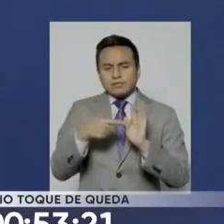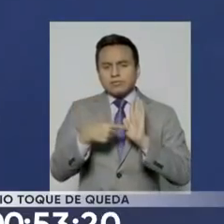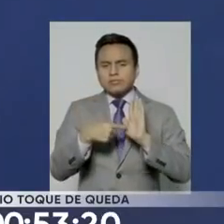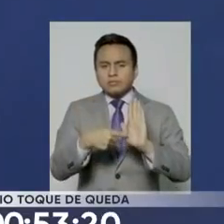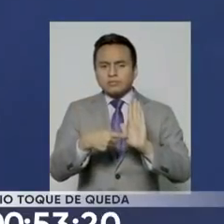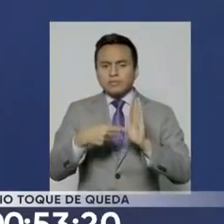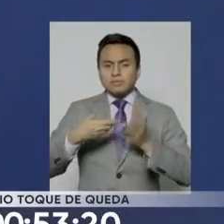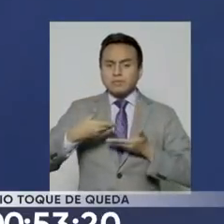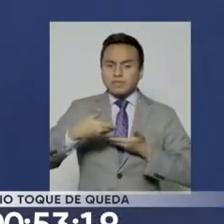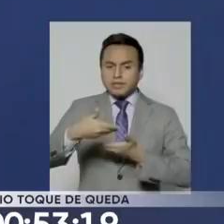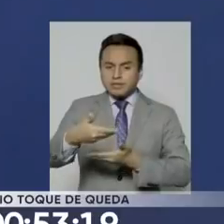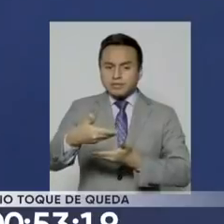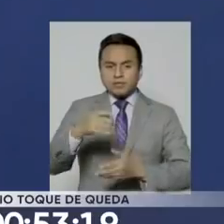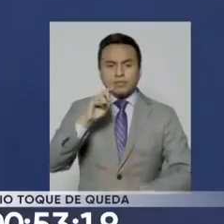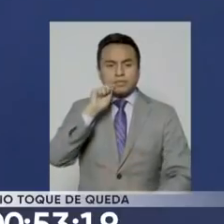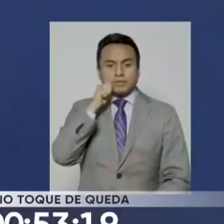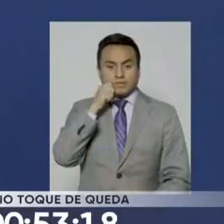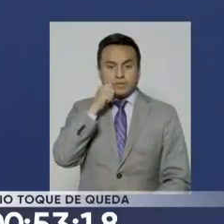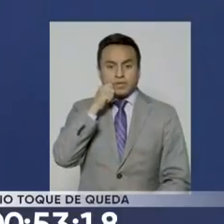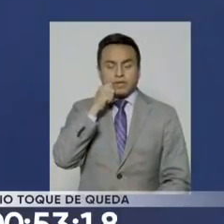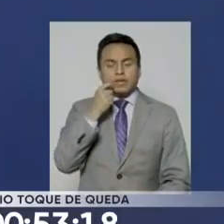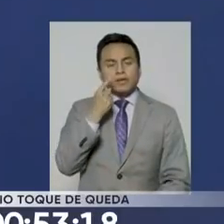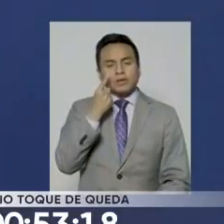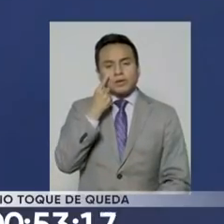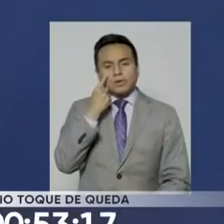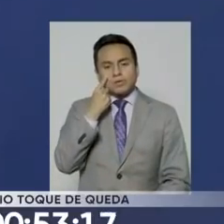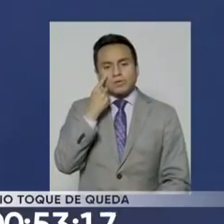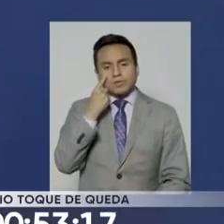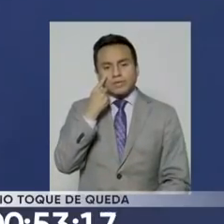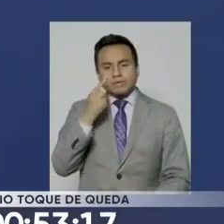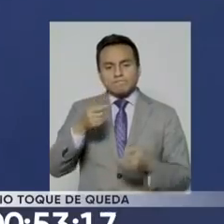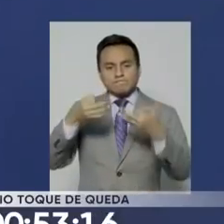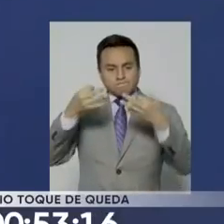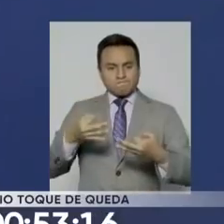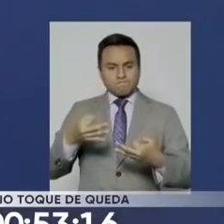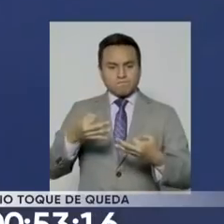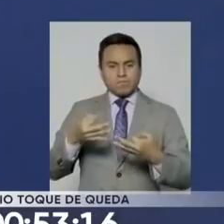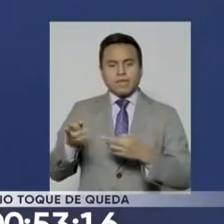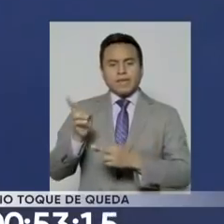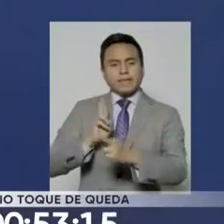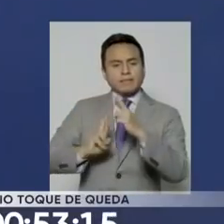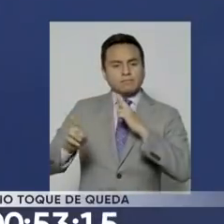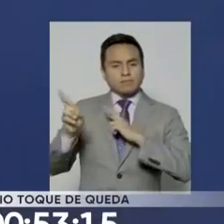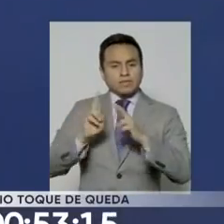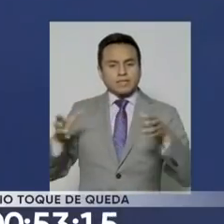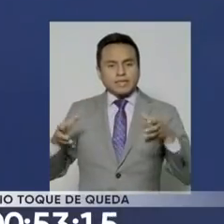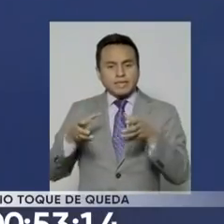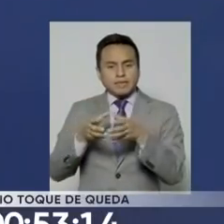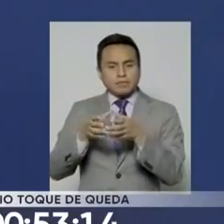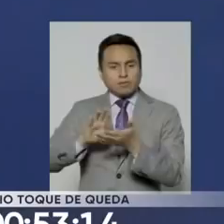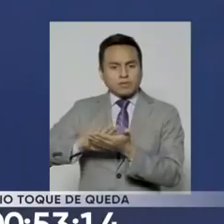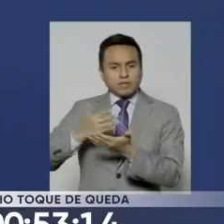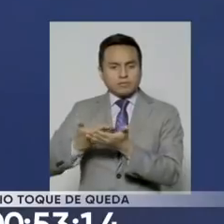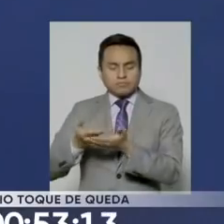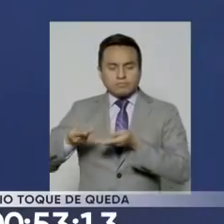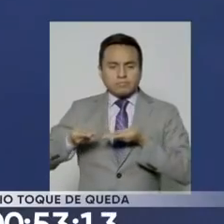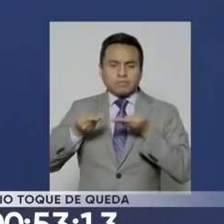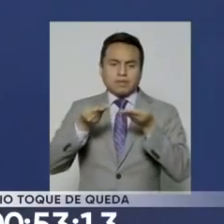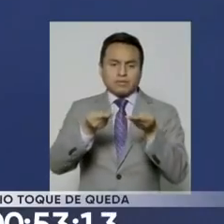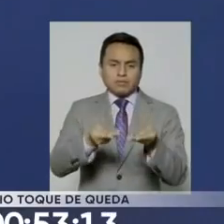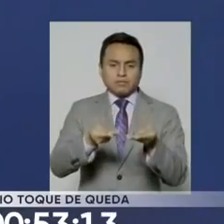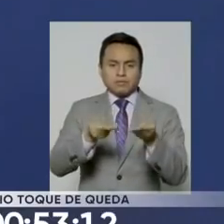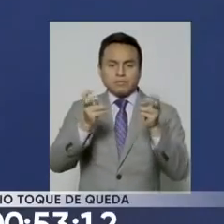refleja esta invitación en el sentido de conocer de primera fuente la respuesta y como equipo de salud estamos dando